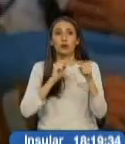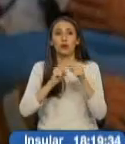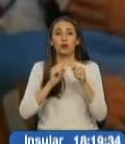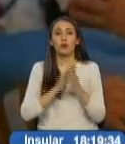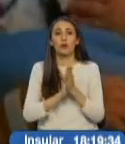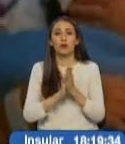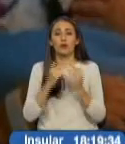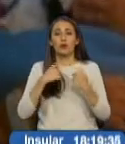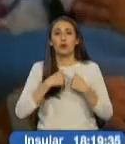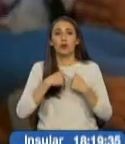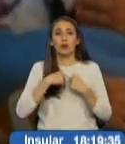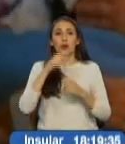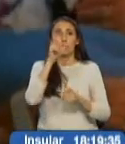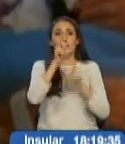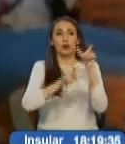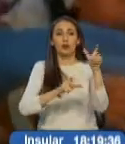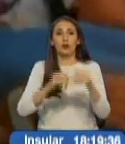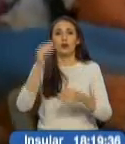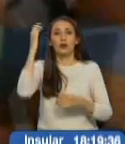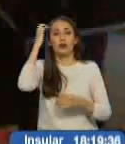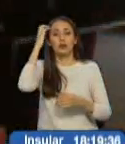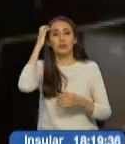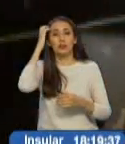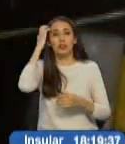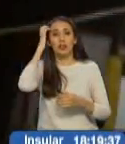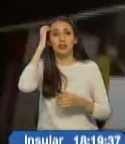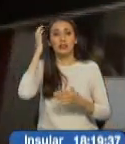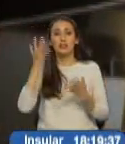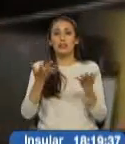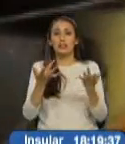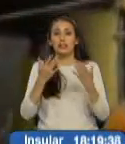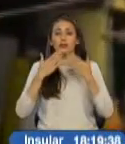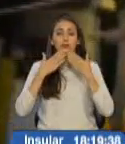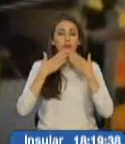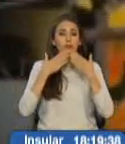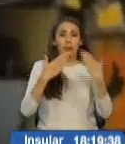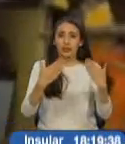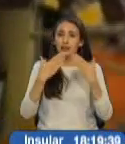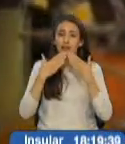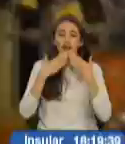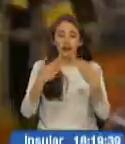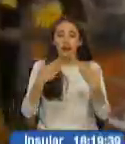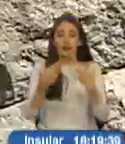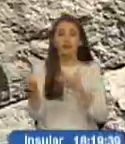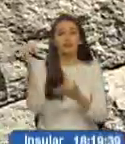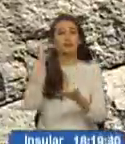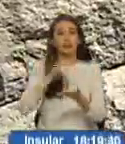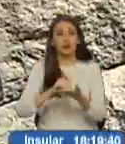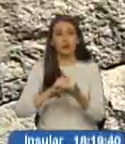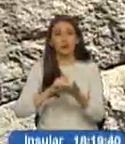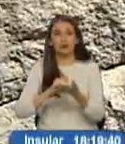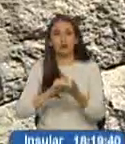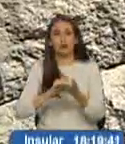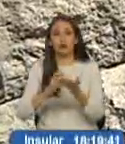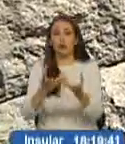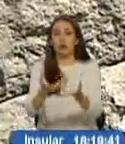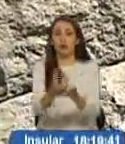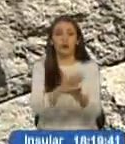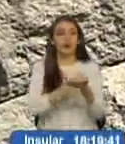que habemos mucha gente que le estaremos eternamente agradecidos porque usted nos devolvió la dignidad, nos